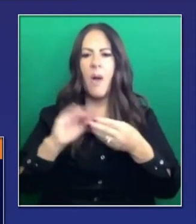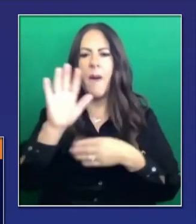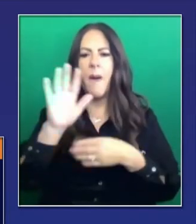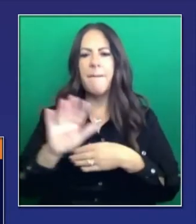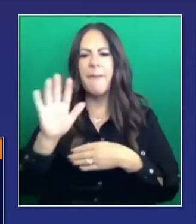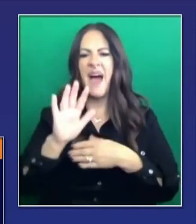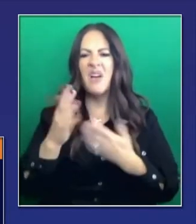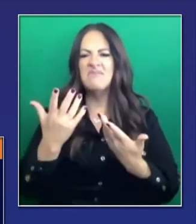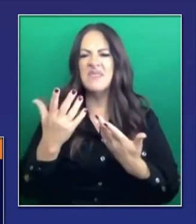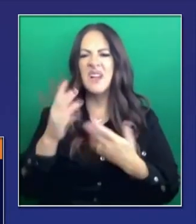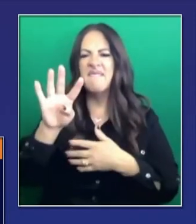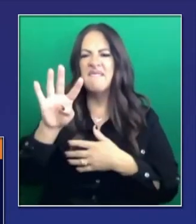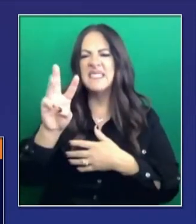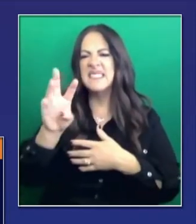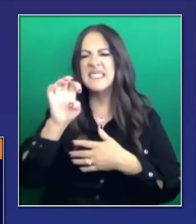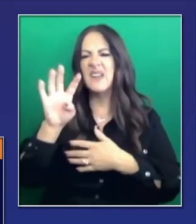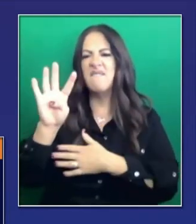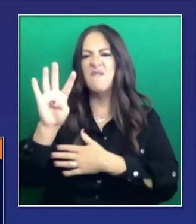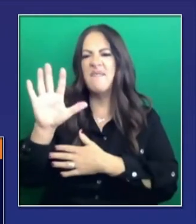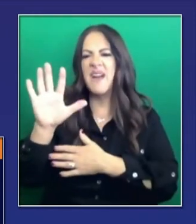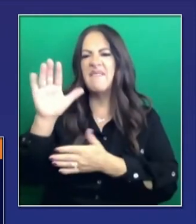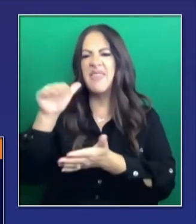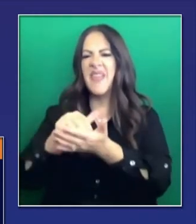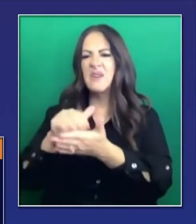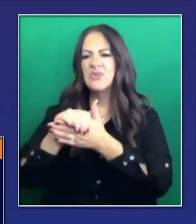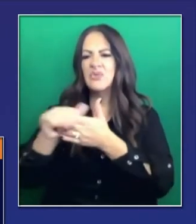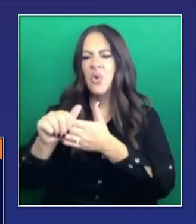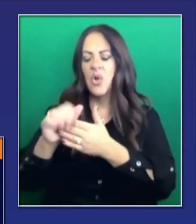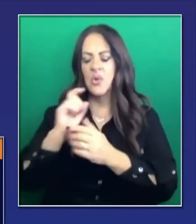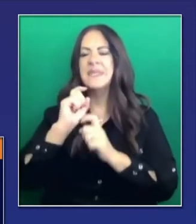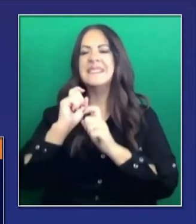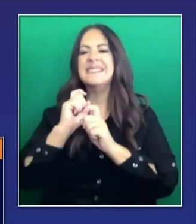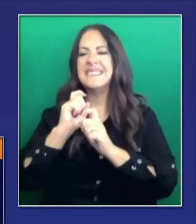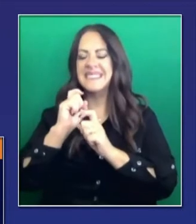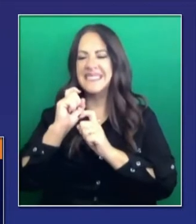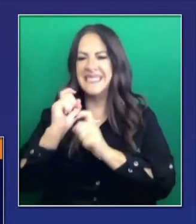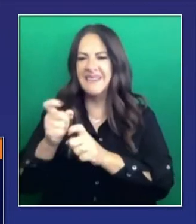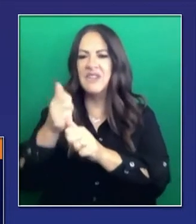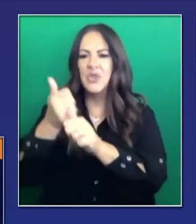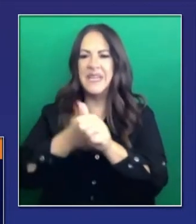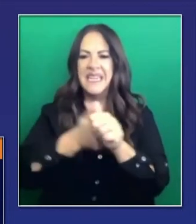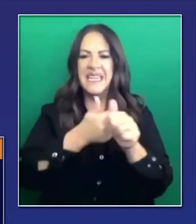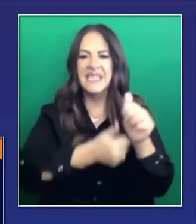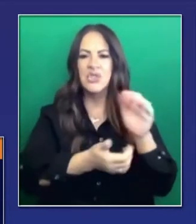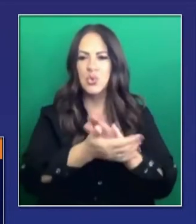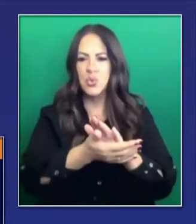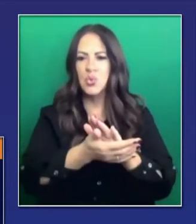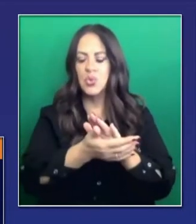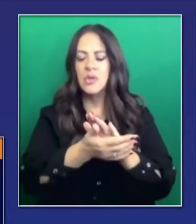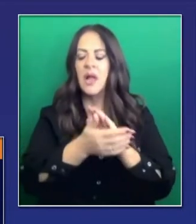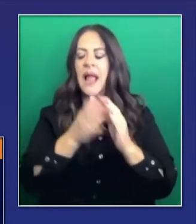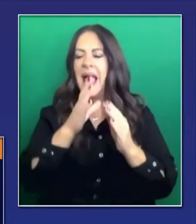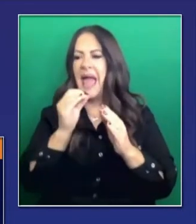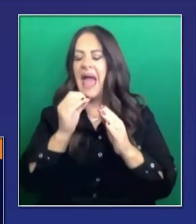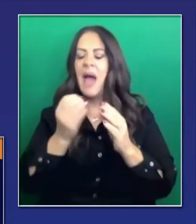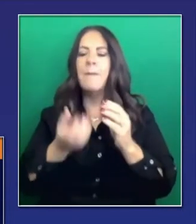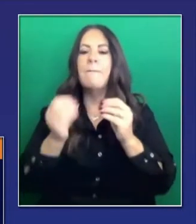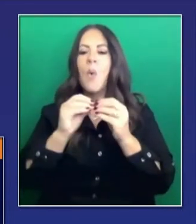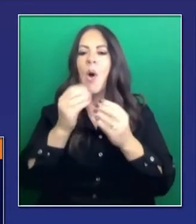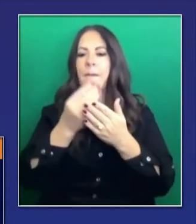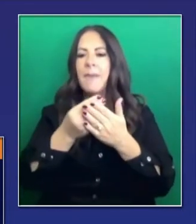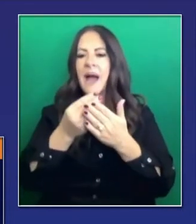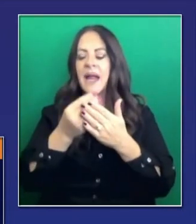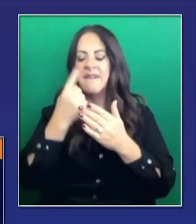que pueden utilizar para gastos relacionados a COVID, con el financiamiento concentrado en